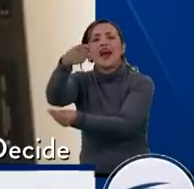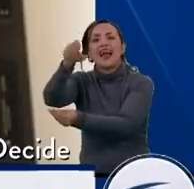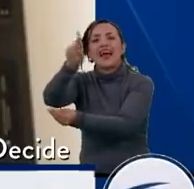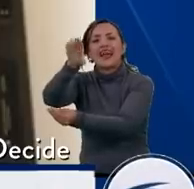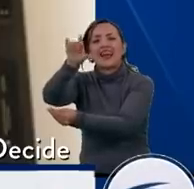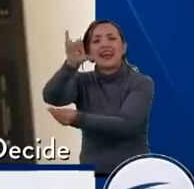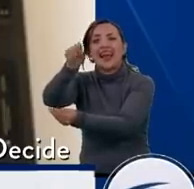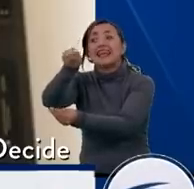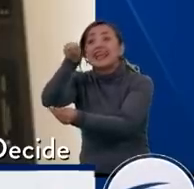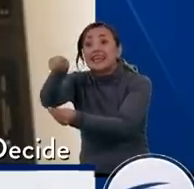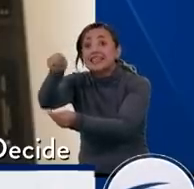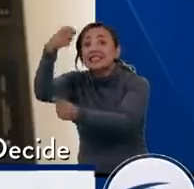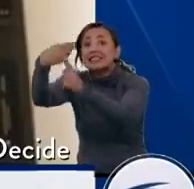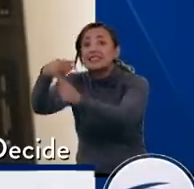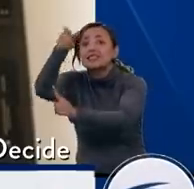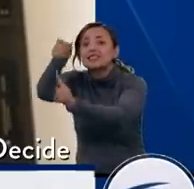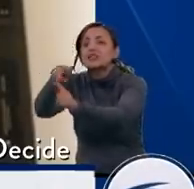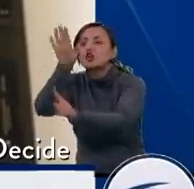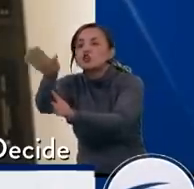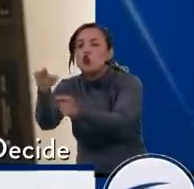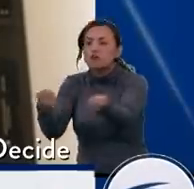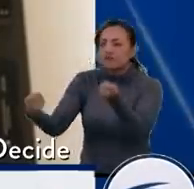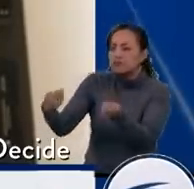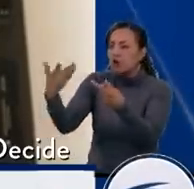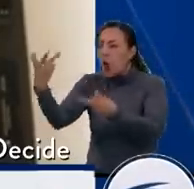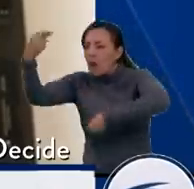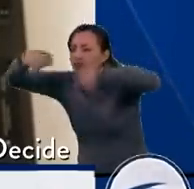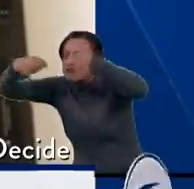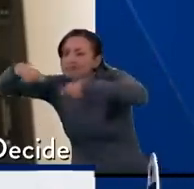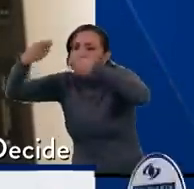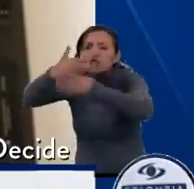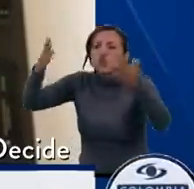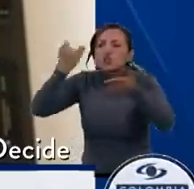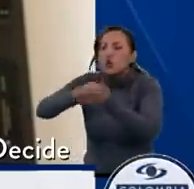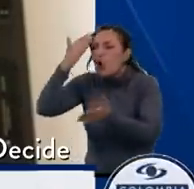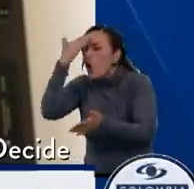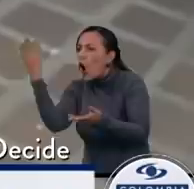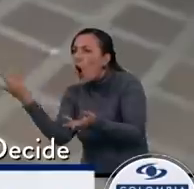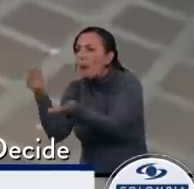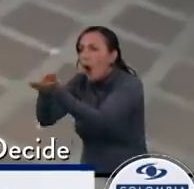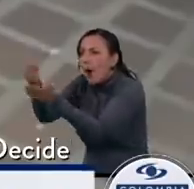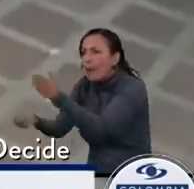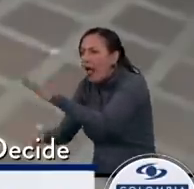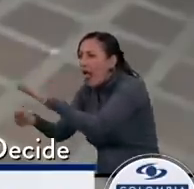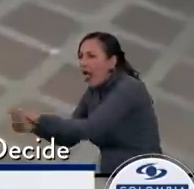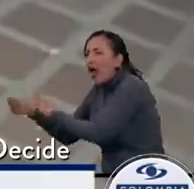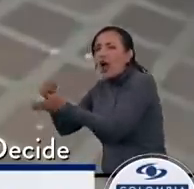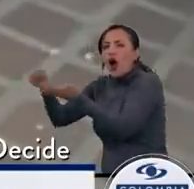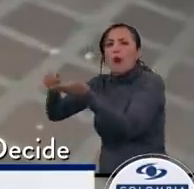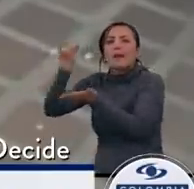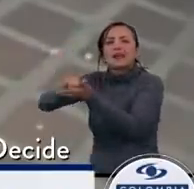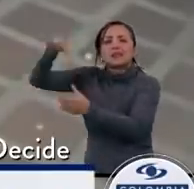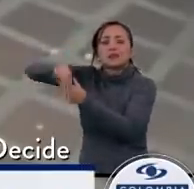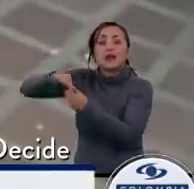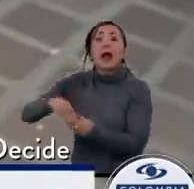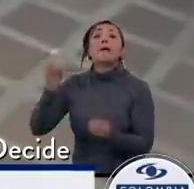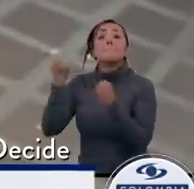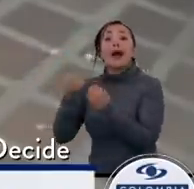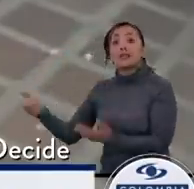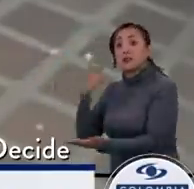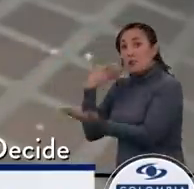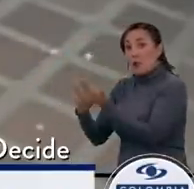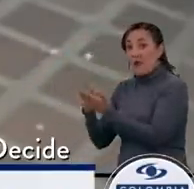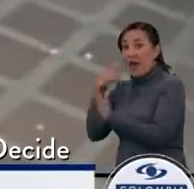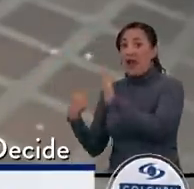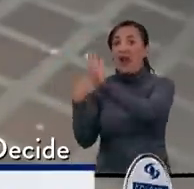le manejaba entonces las finanzas y todo el mapeo de la compra de votos. Dentro de las pruebas de Aida Merlano también se encuentra este video